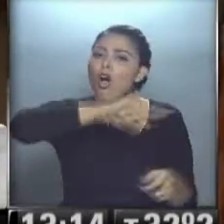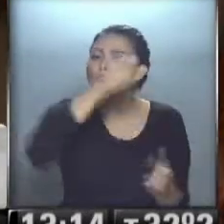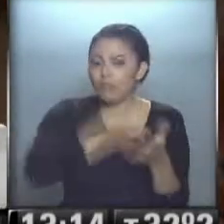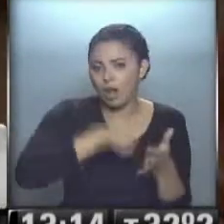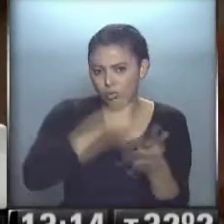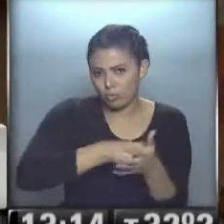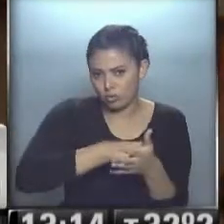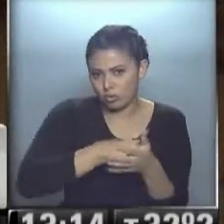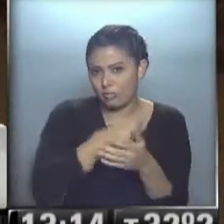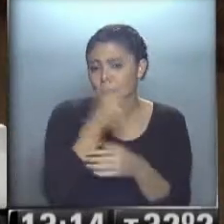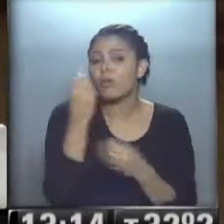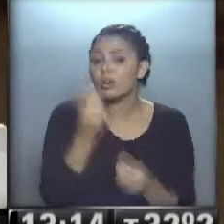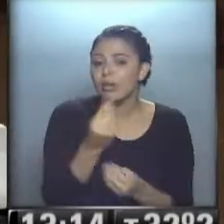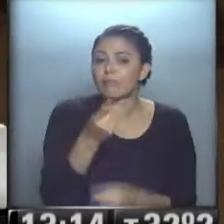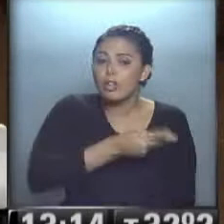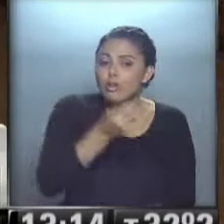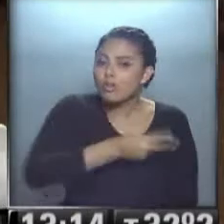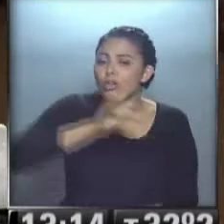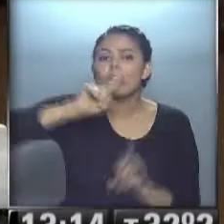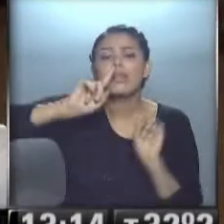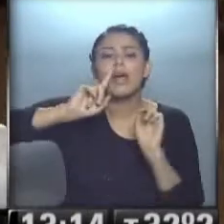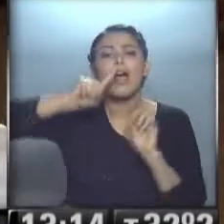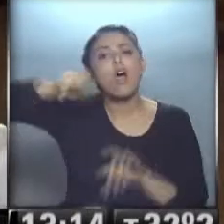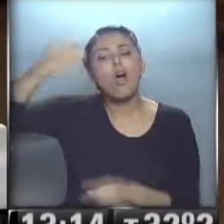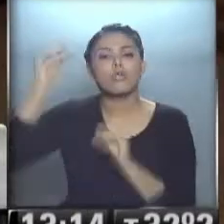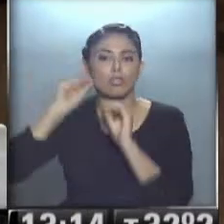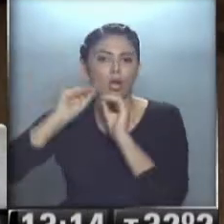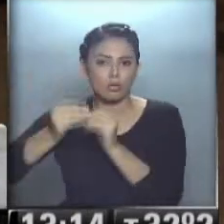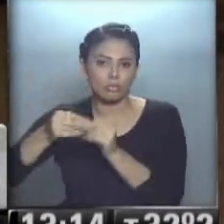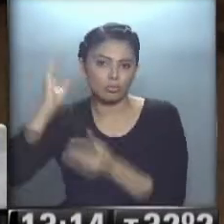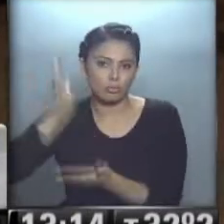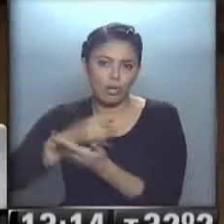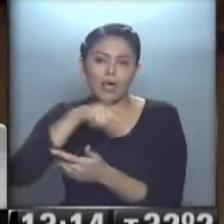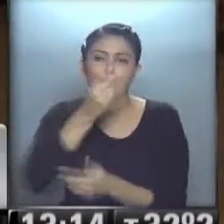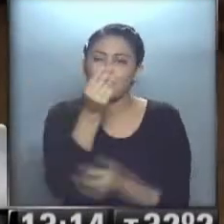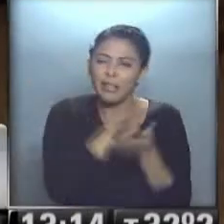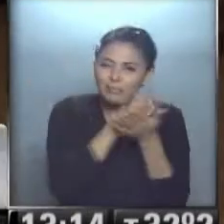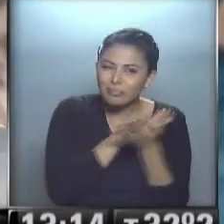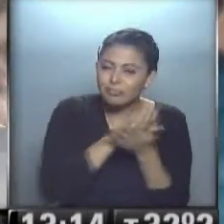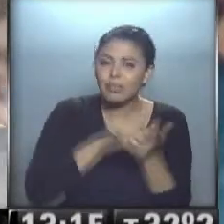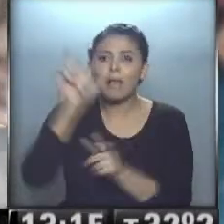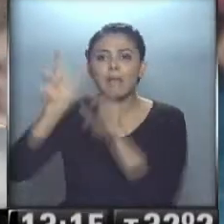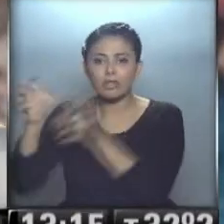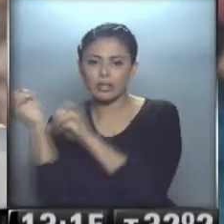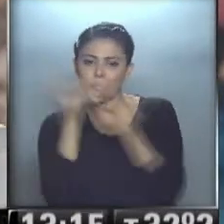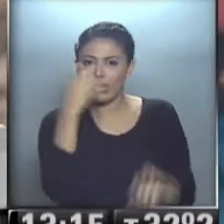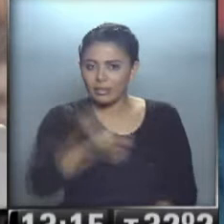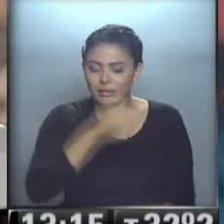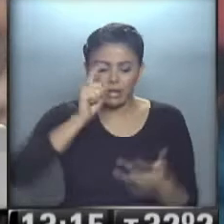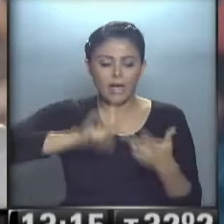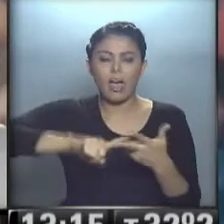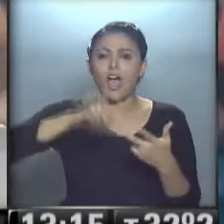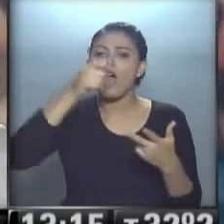relacionados en una causa paralela que salió de la causa en mi hija por lavado de dinero por trata de personas tráfico